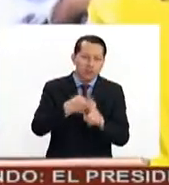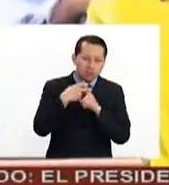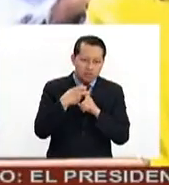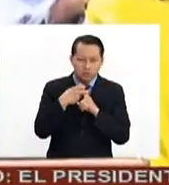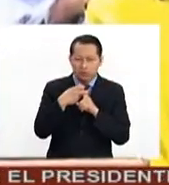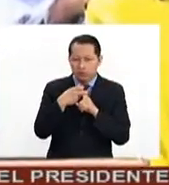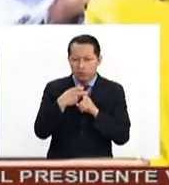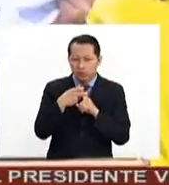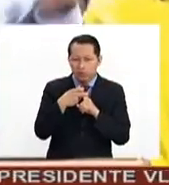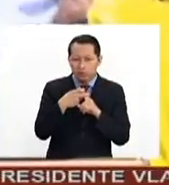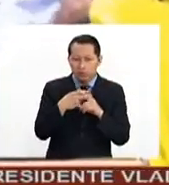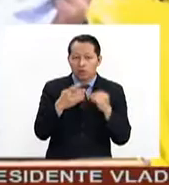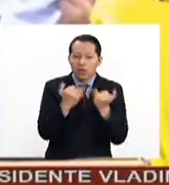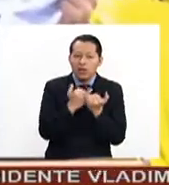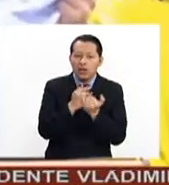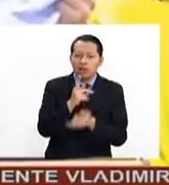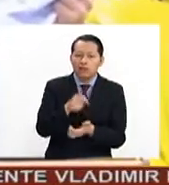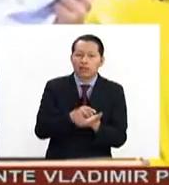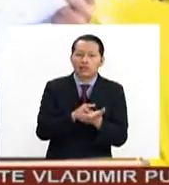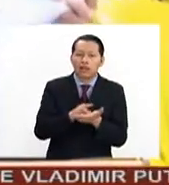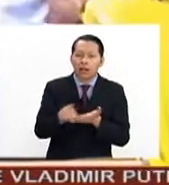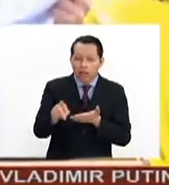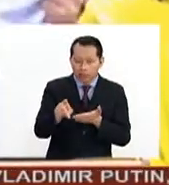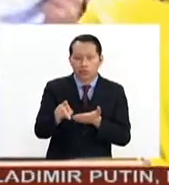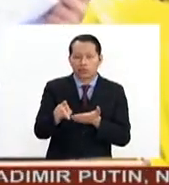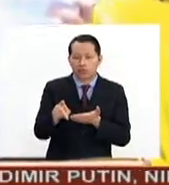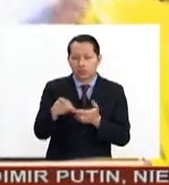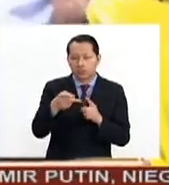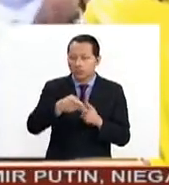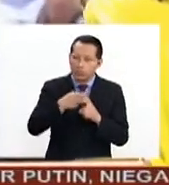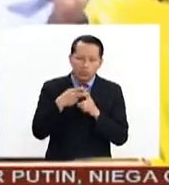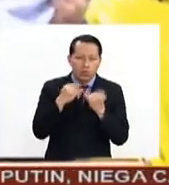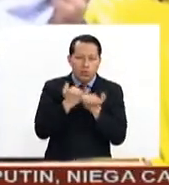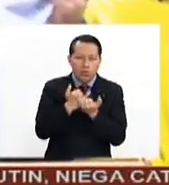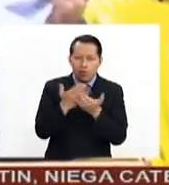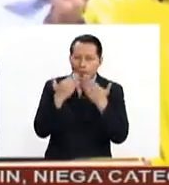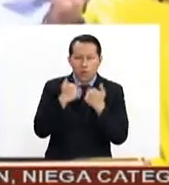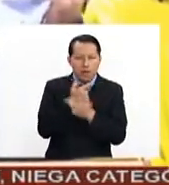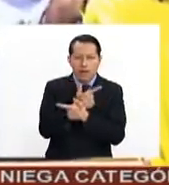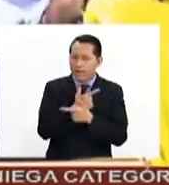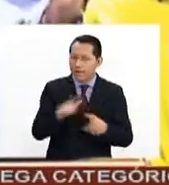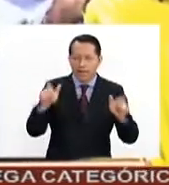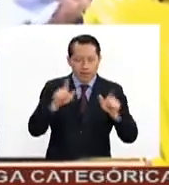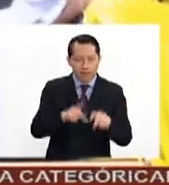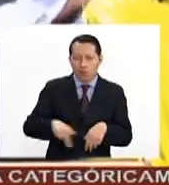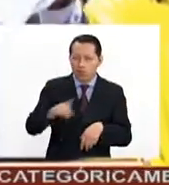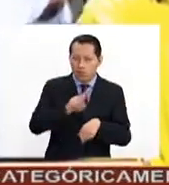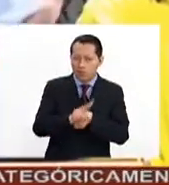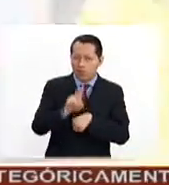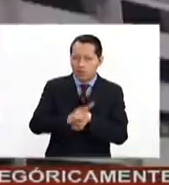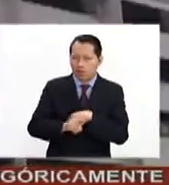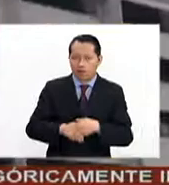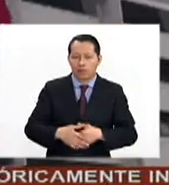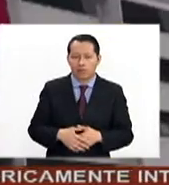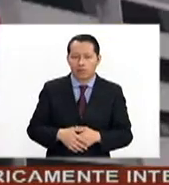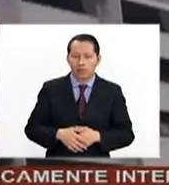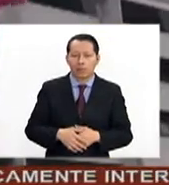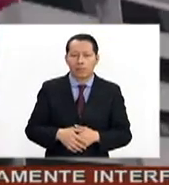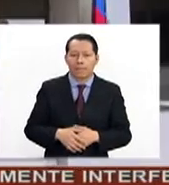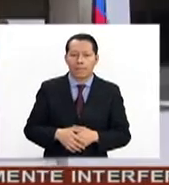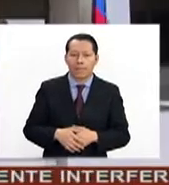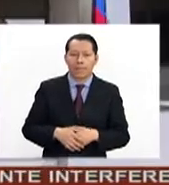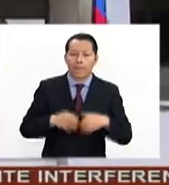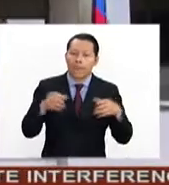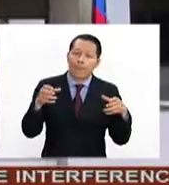secuestrado los derechos y quienes han secuestrado la libertad del pueblo venezolano.